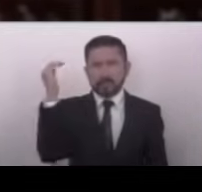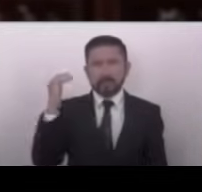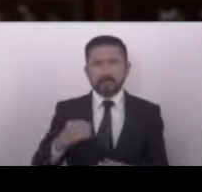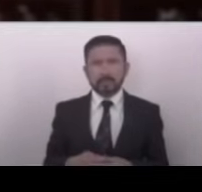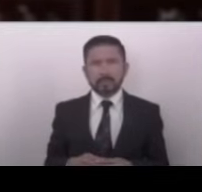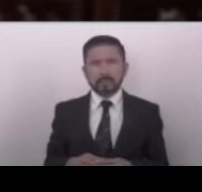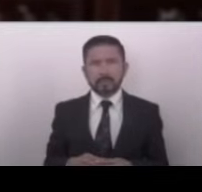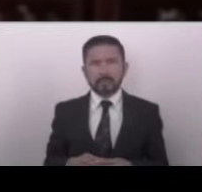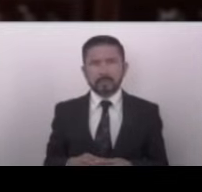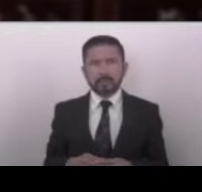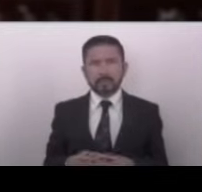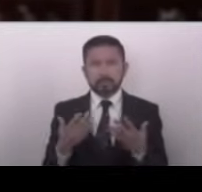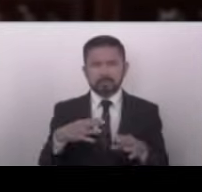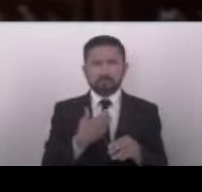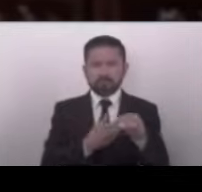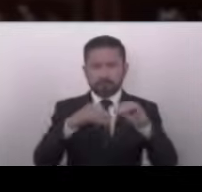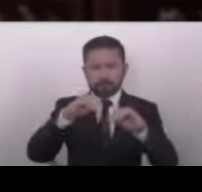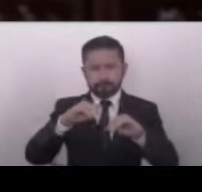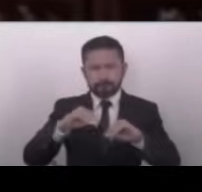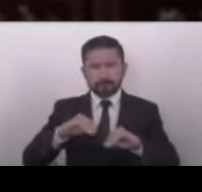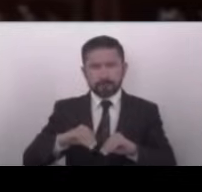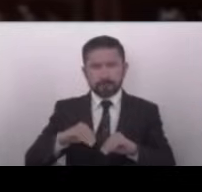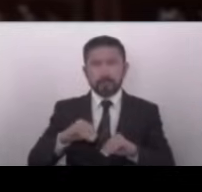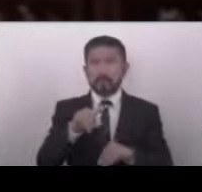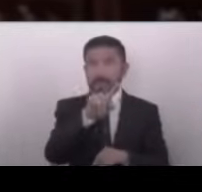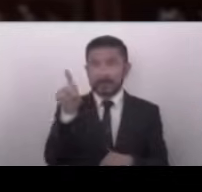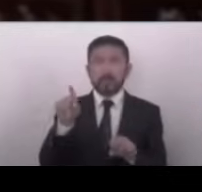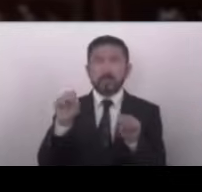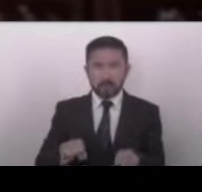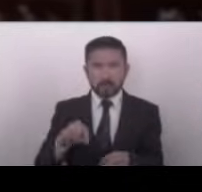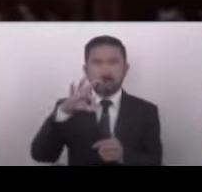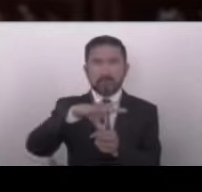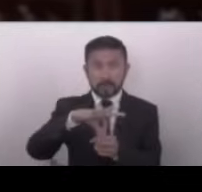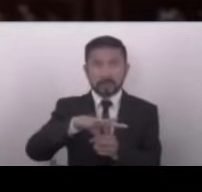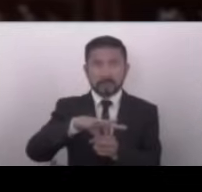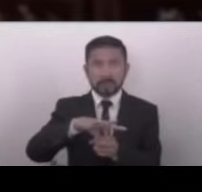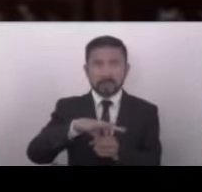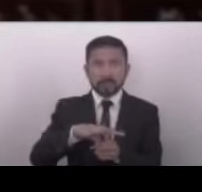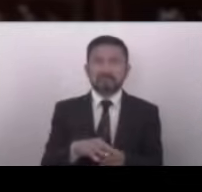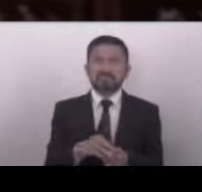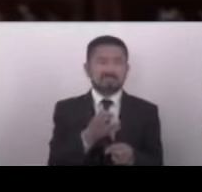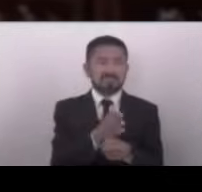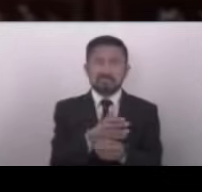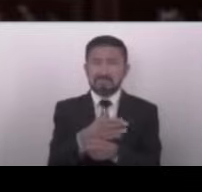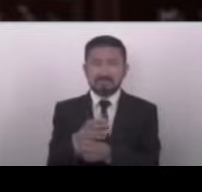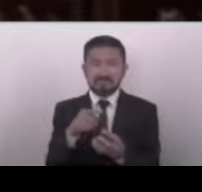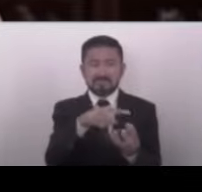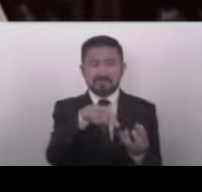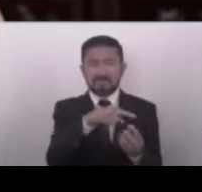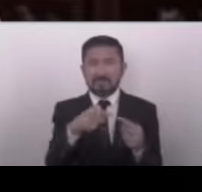salvadoreña se ha legislado por ejemplo para que ellos pudieran votar cosa que los partidos ahora de